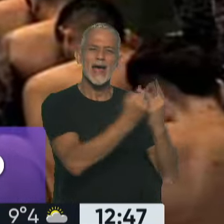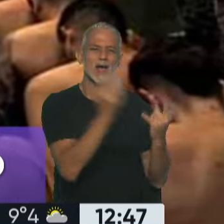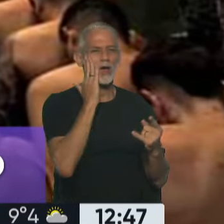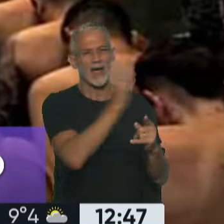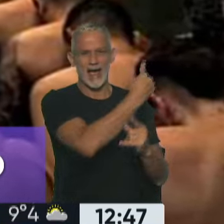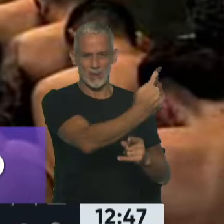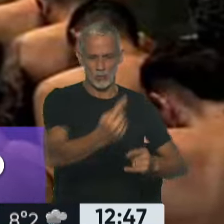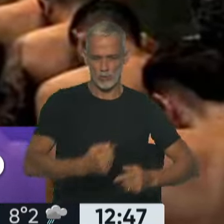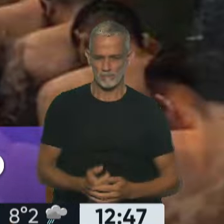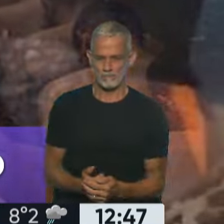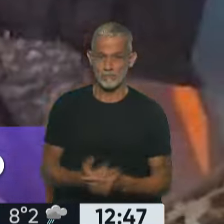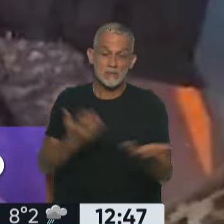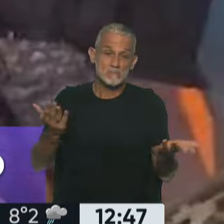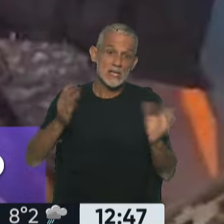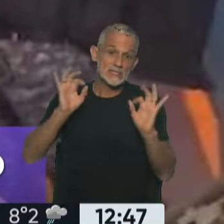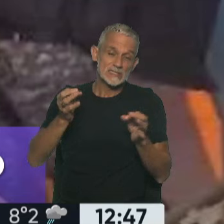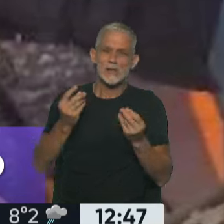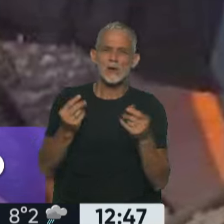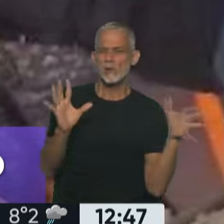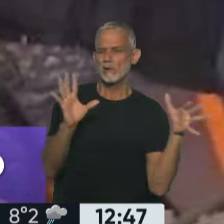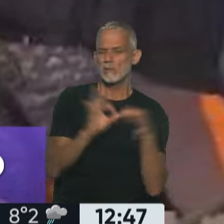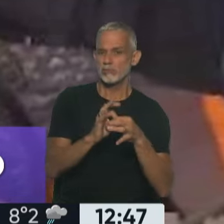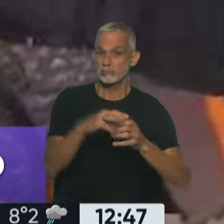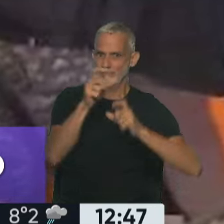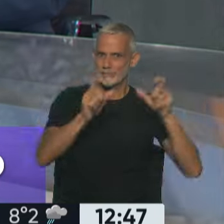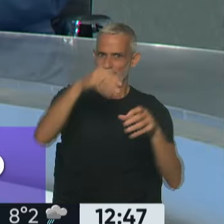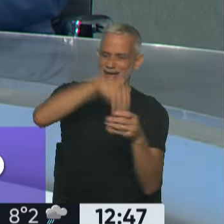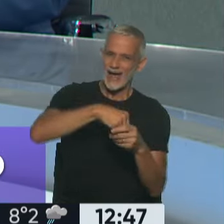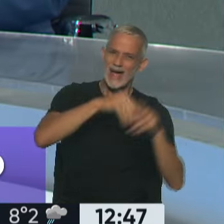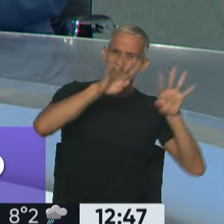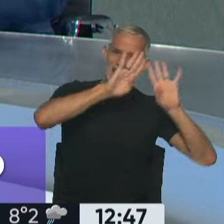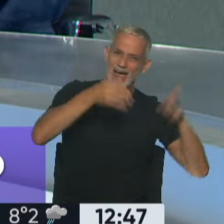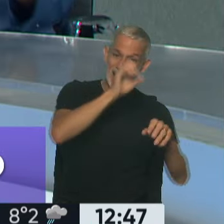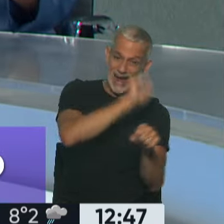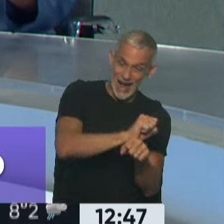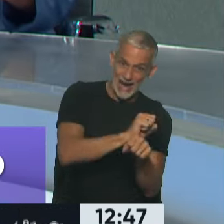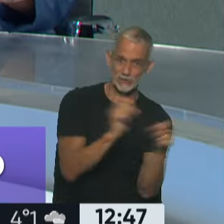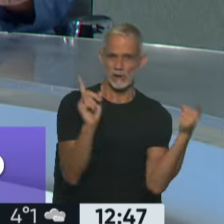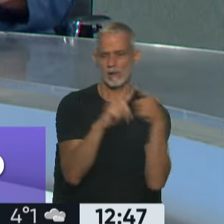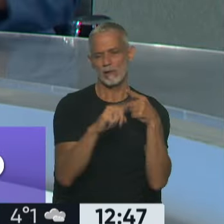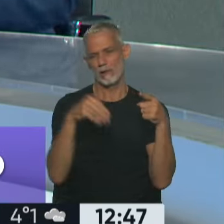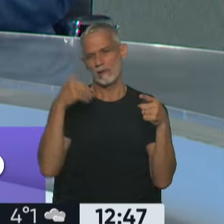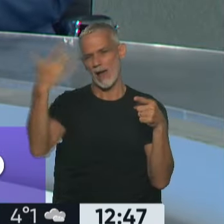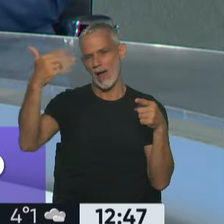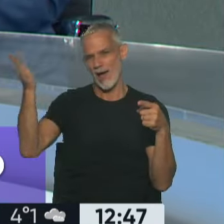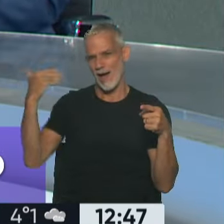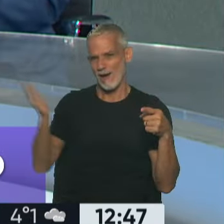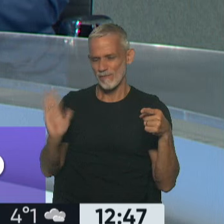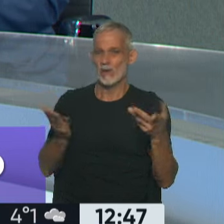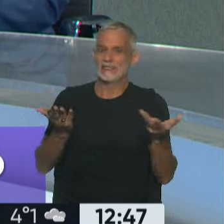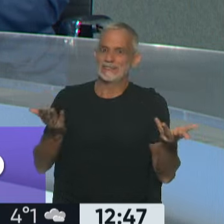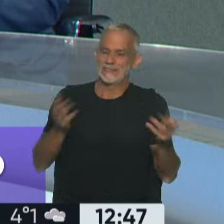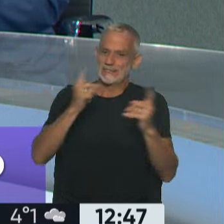el tiempo se dice, se sabe la conexión que hay adentro de la cárcel con el afuera, ¿no? Ahí ya estamos en un